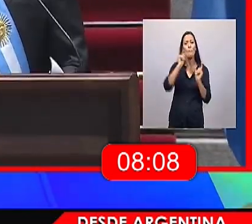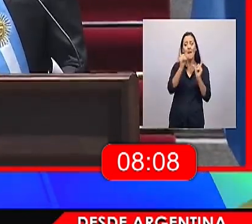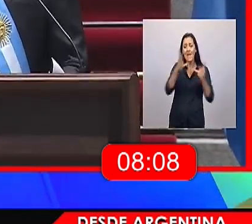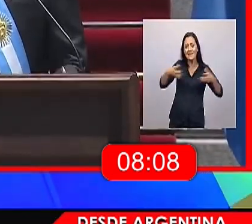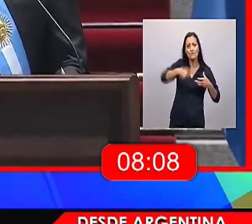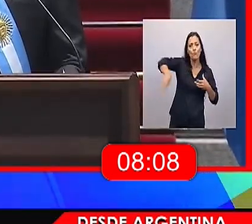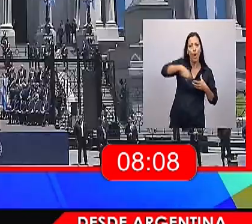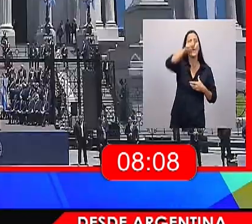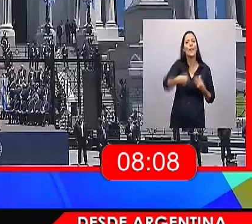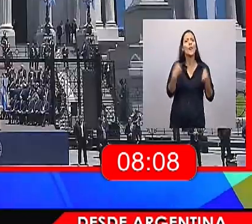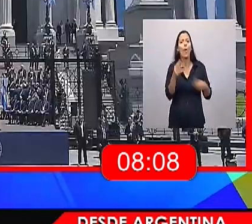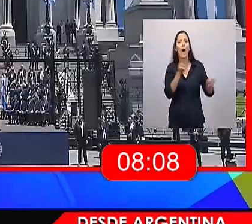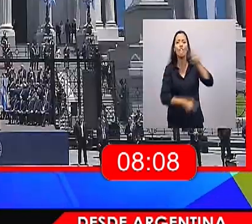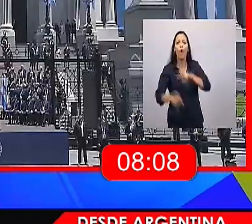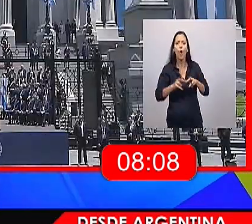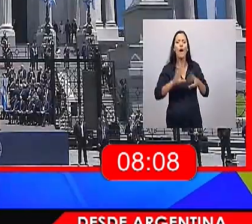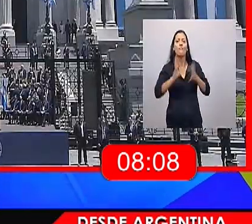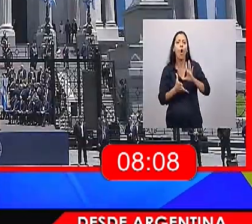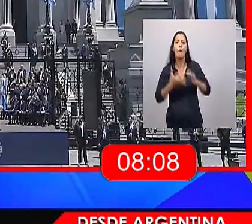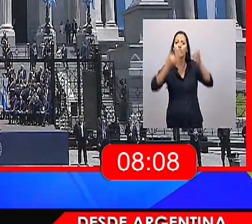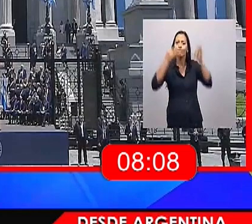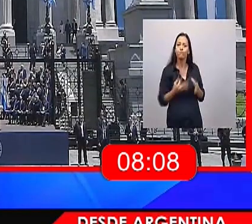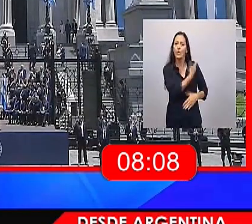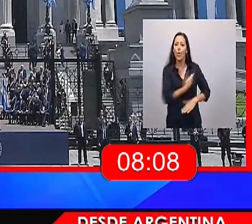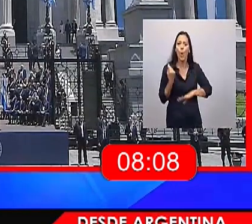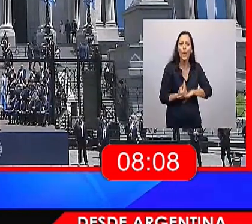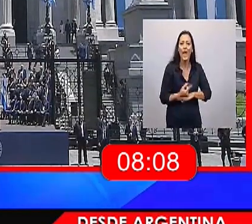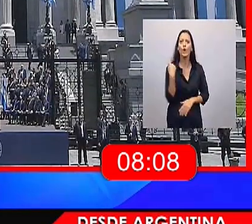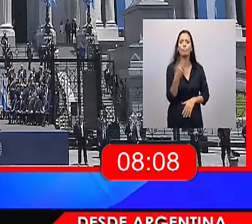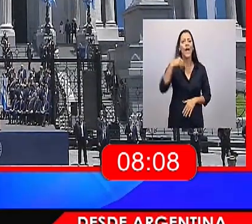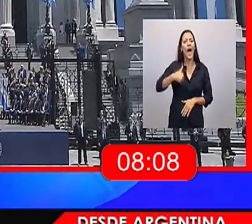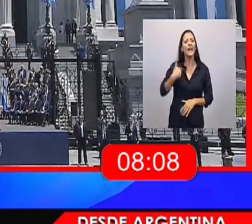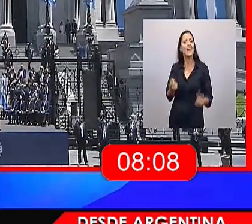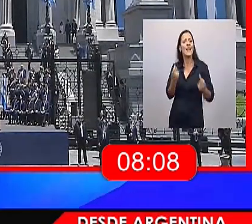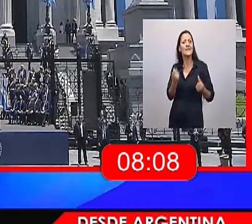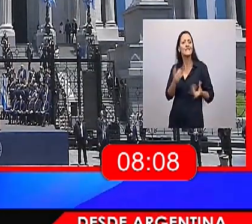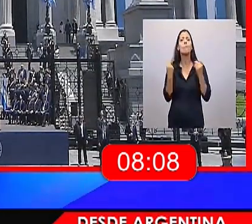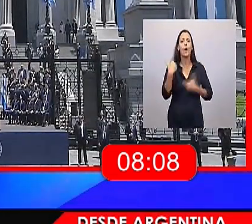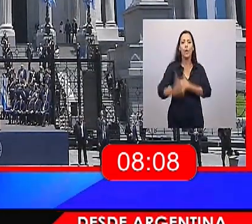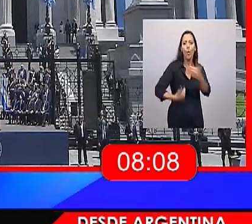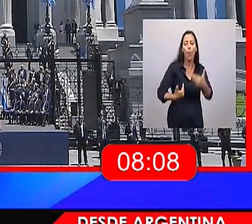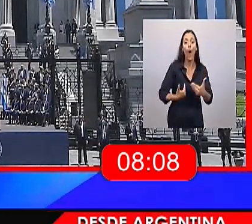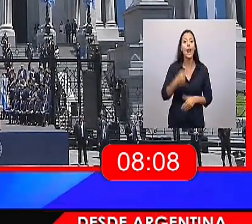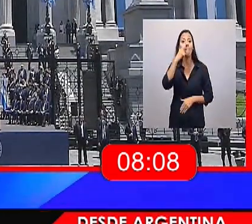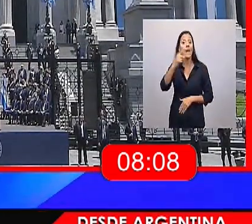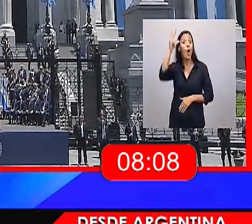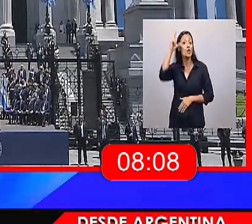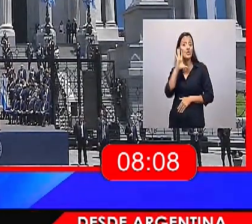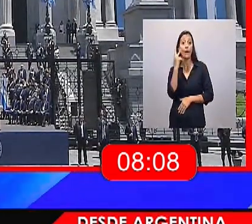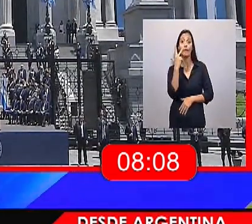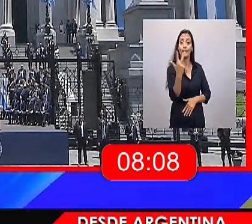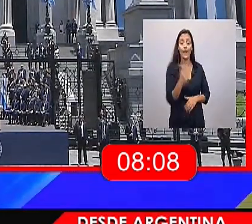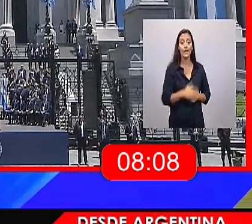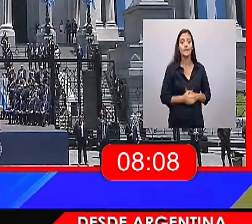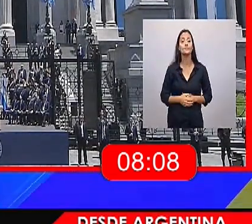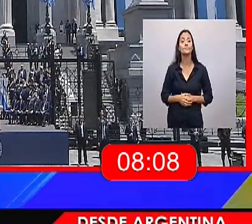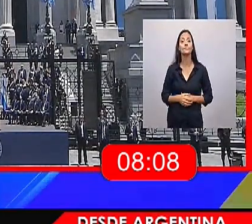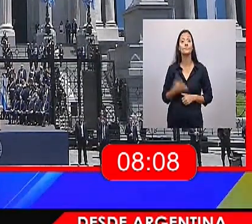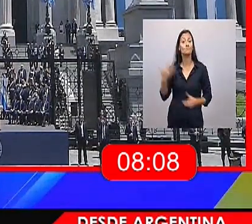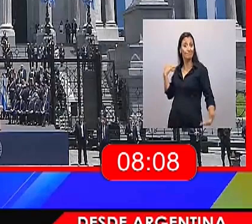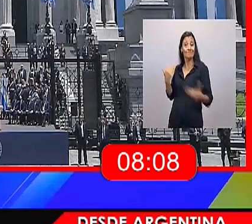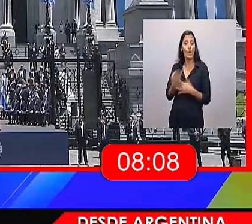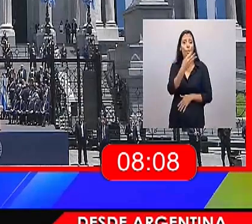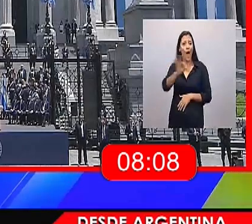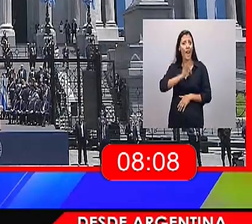económica abrupta en donde la gente, si bien es verdad, no cuestionó. Sin embargo, pues hubo unos ajustes